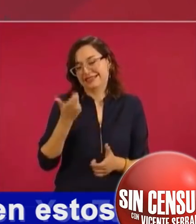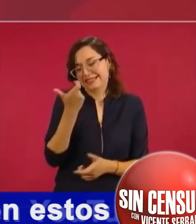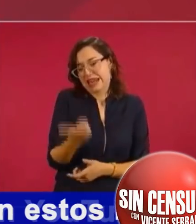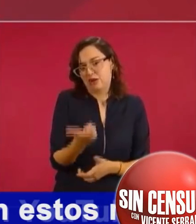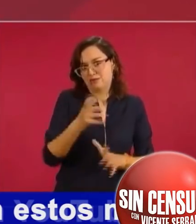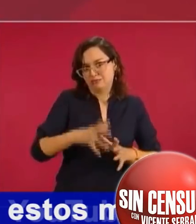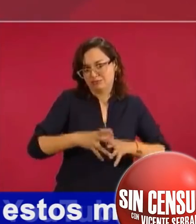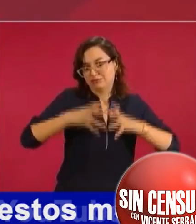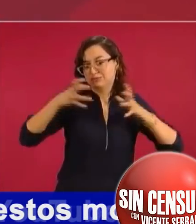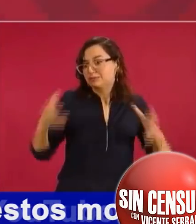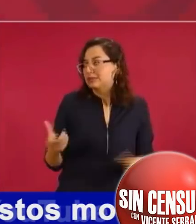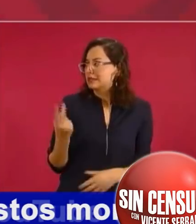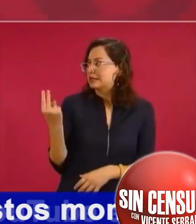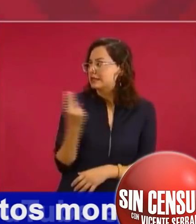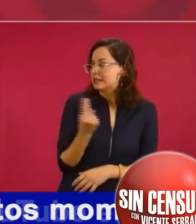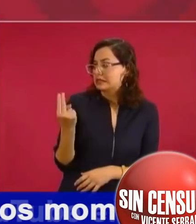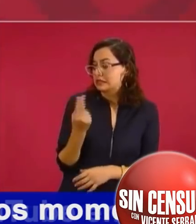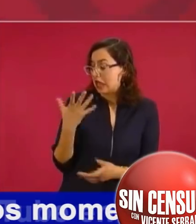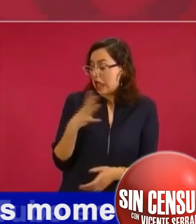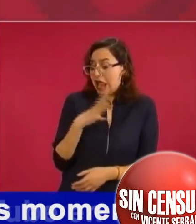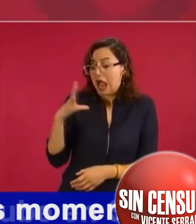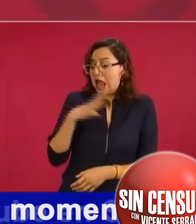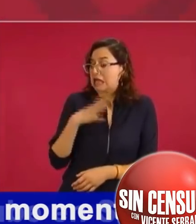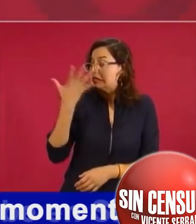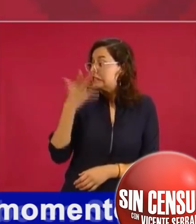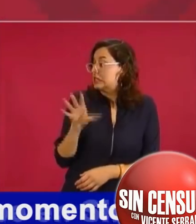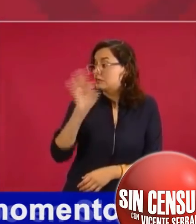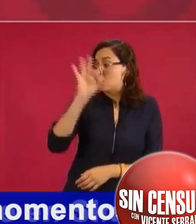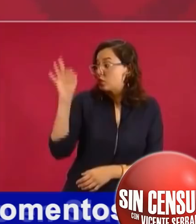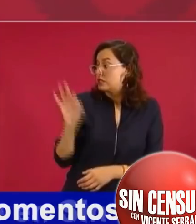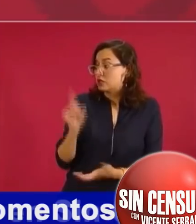Solo se tiene el 10%. O sea, ya lo tenían